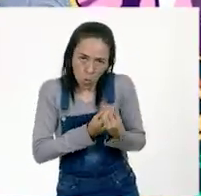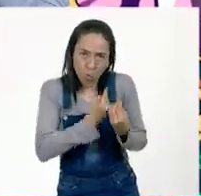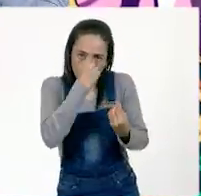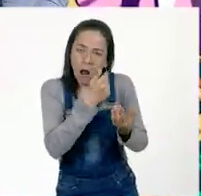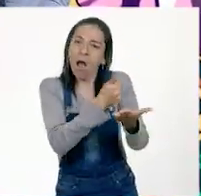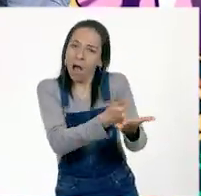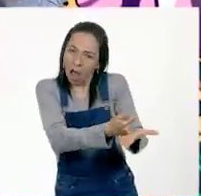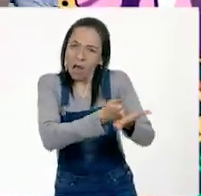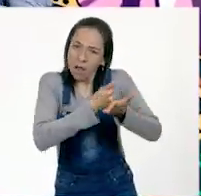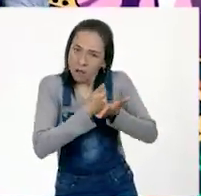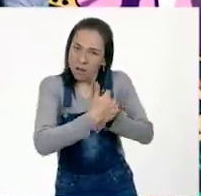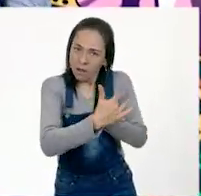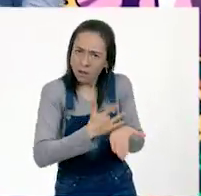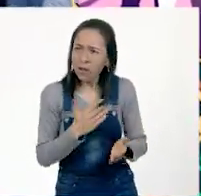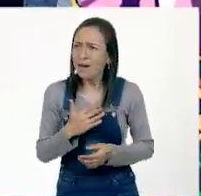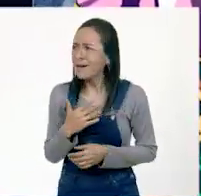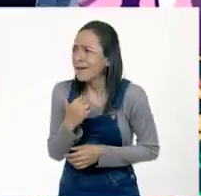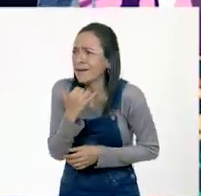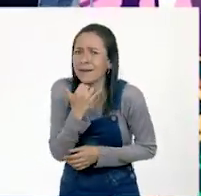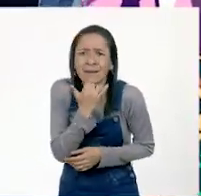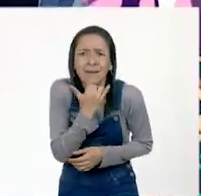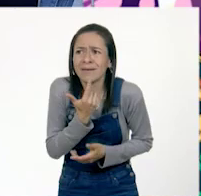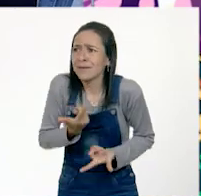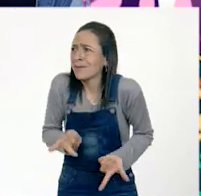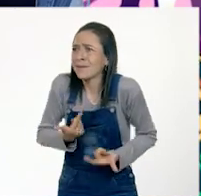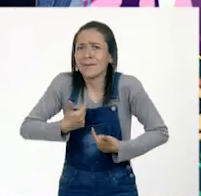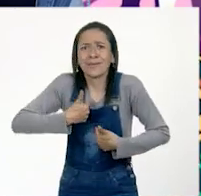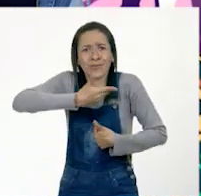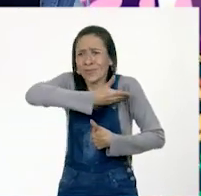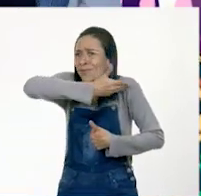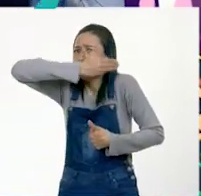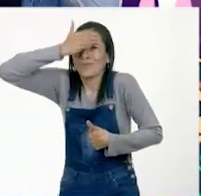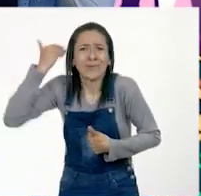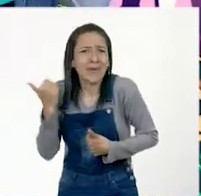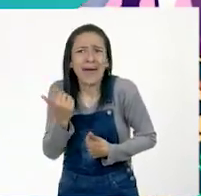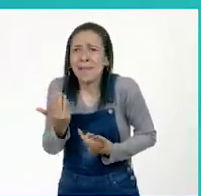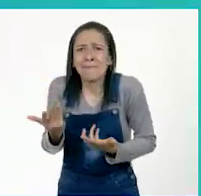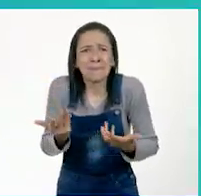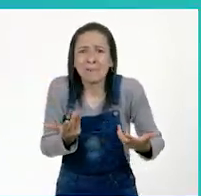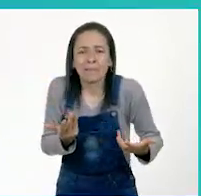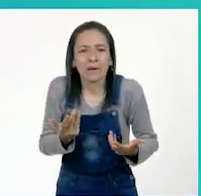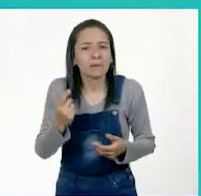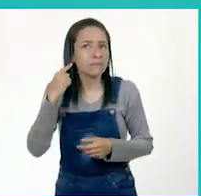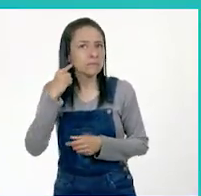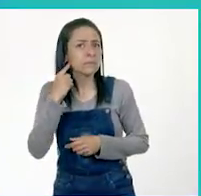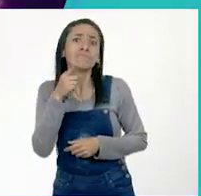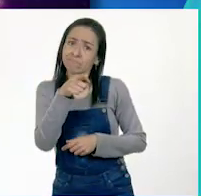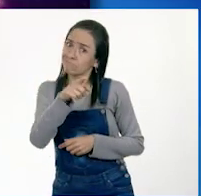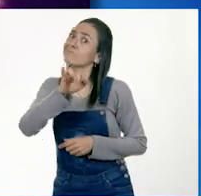Ah, no, pero yo no sé nada. ¡Oh, sí! ¡Oh, sí! ¡Oh, sí!